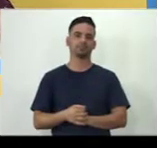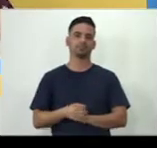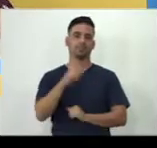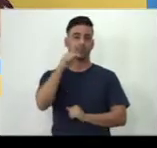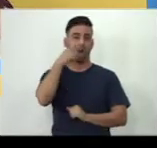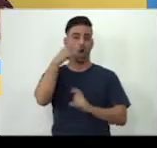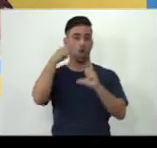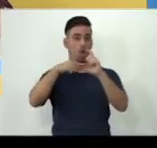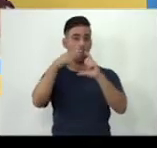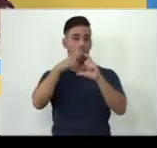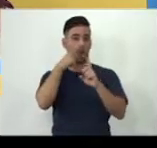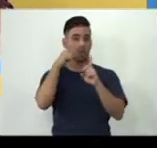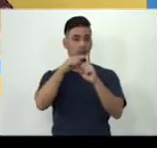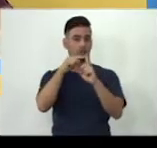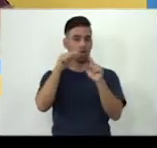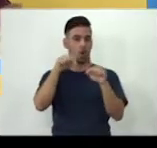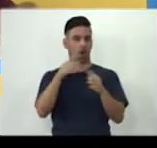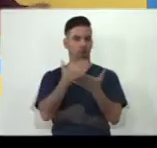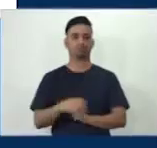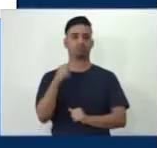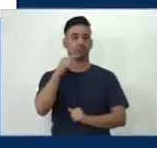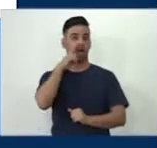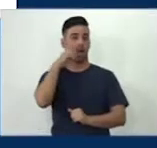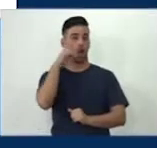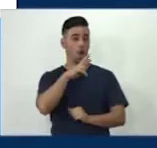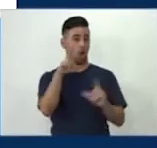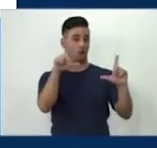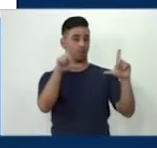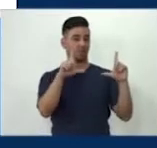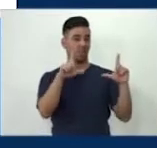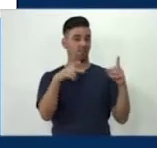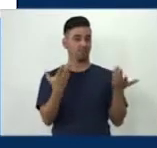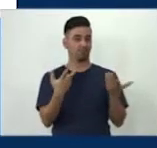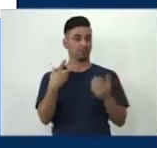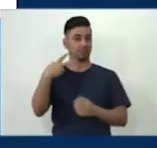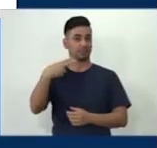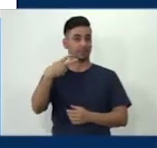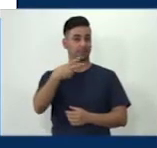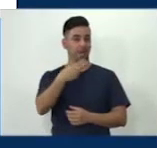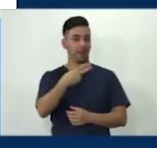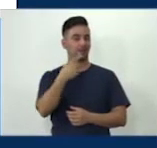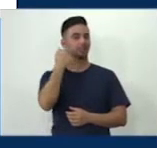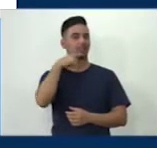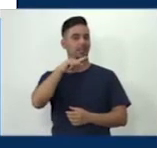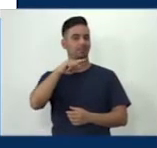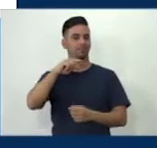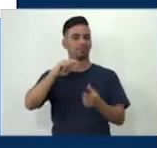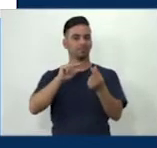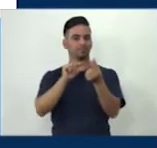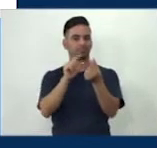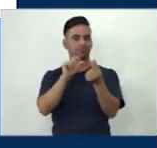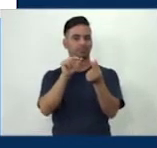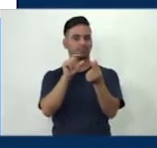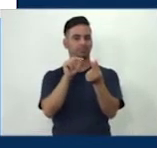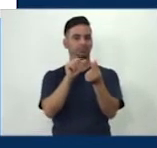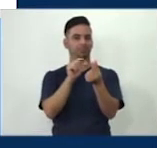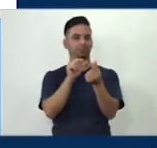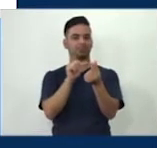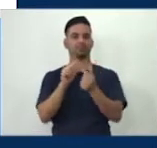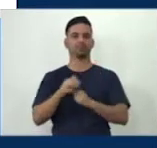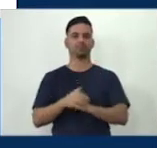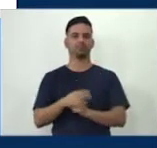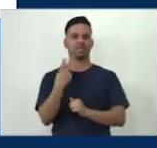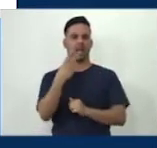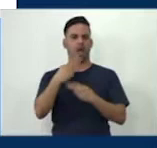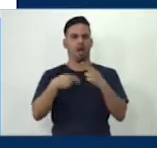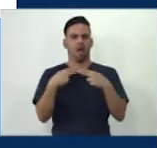entonces a recordar el contenido fundamental. Estamos observando allí una tijera y un destornillador. ¿Qué está